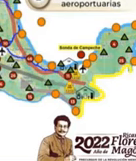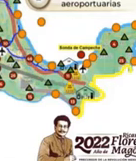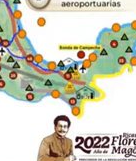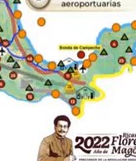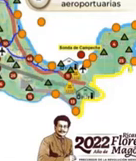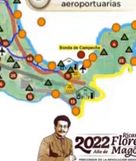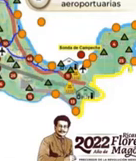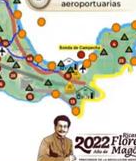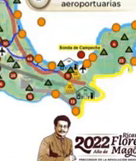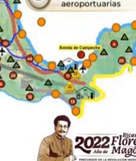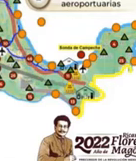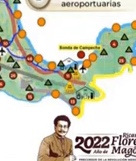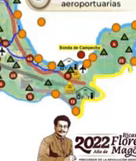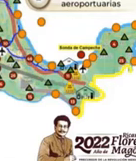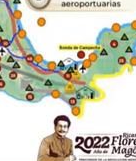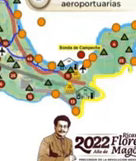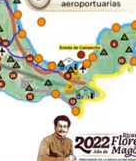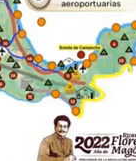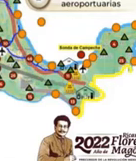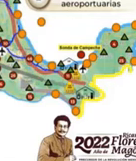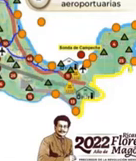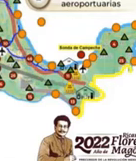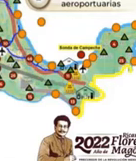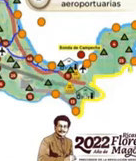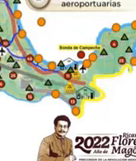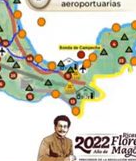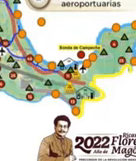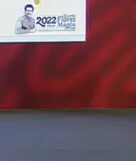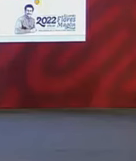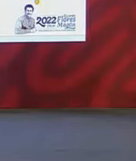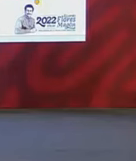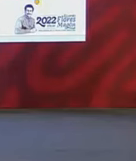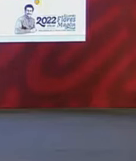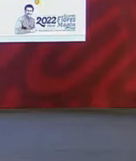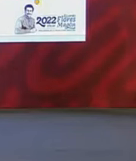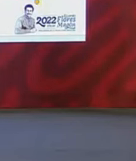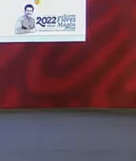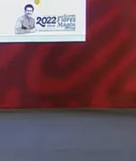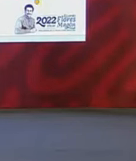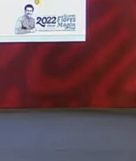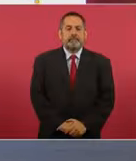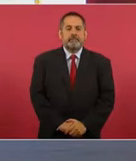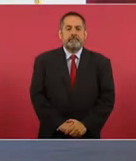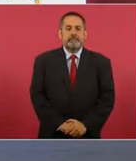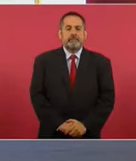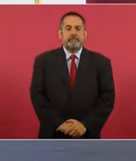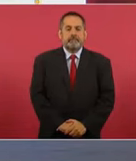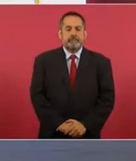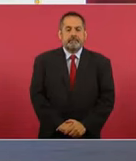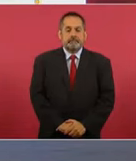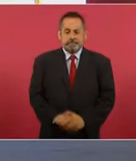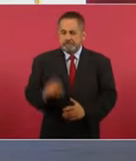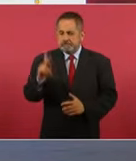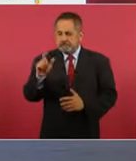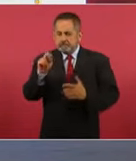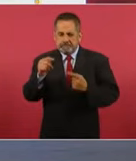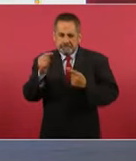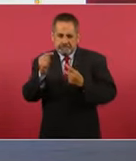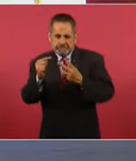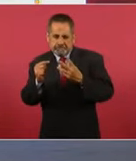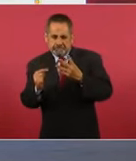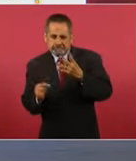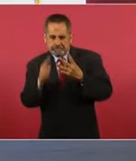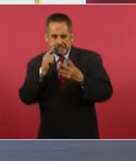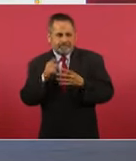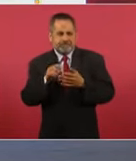operaciones para el combate al mercado ilícito de combustibles 2 mil 306 elementos. Estrategia para el fortalecimiento